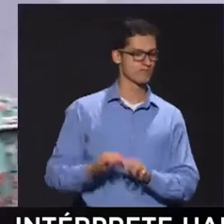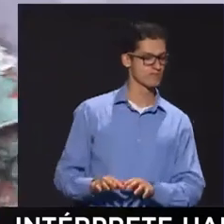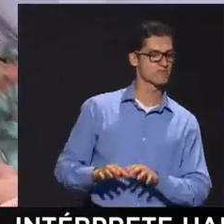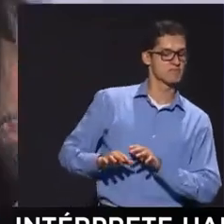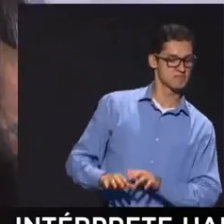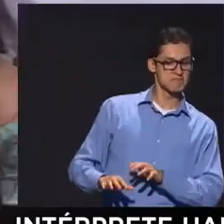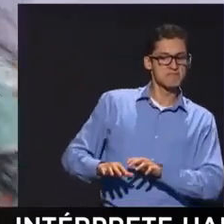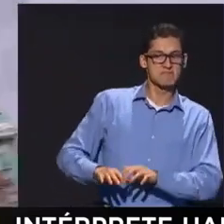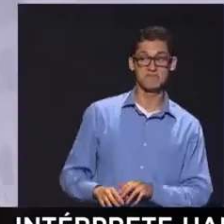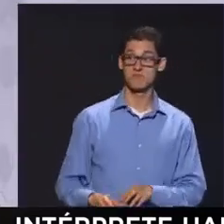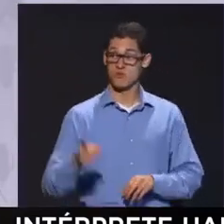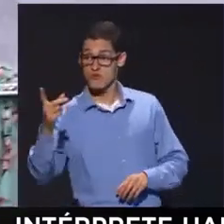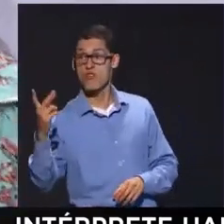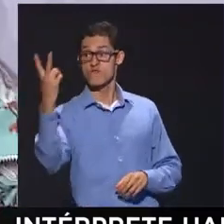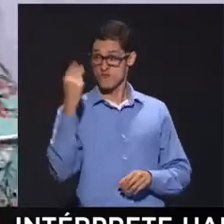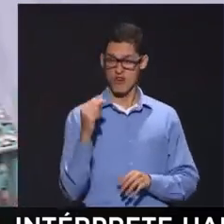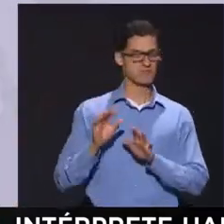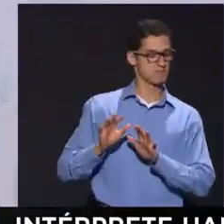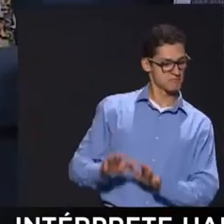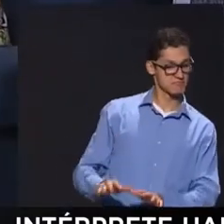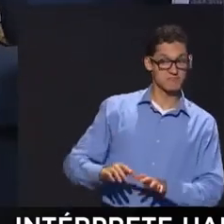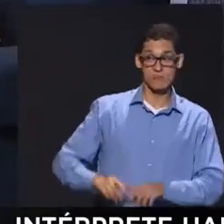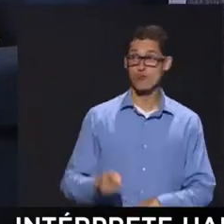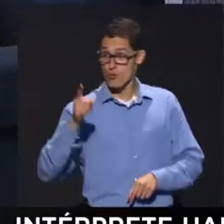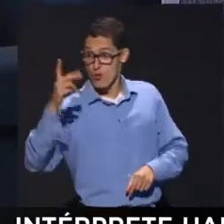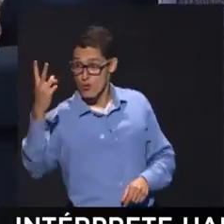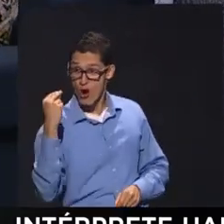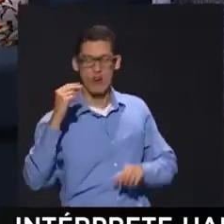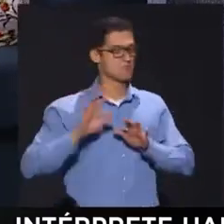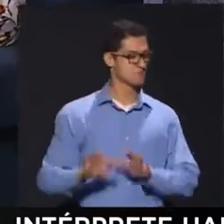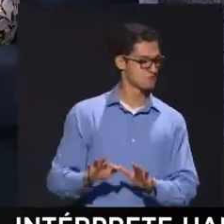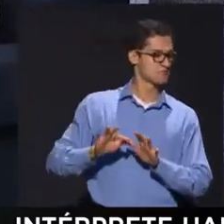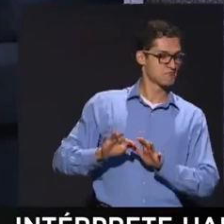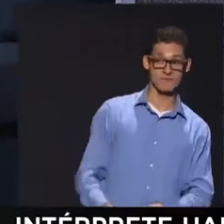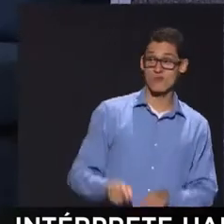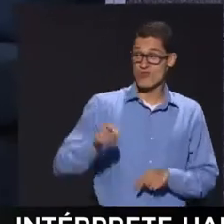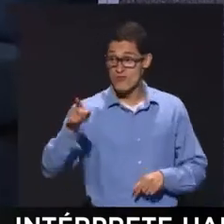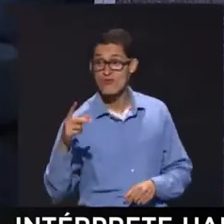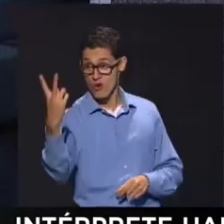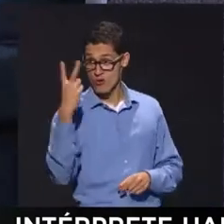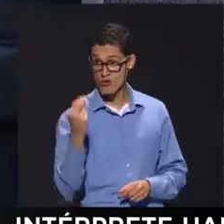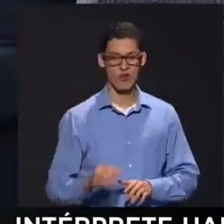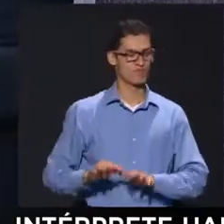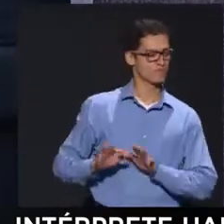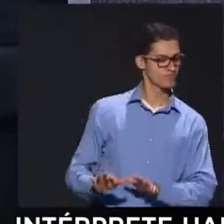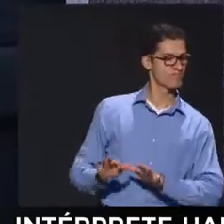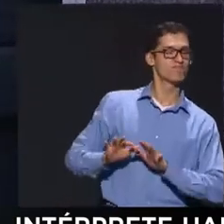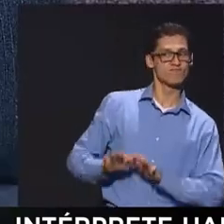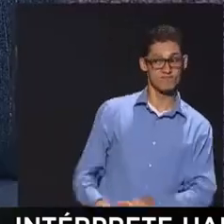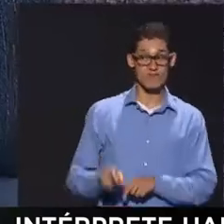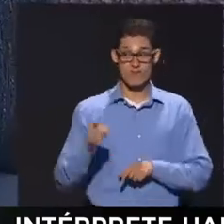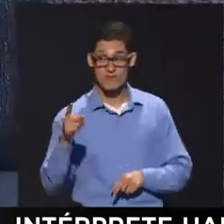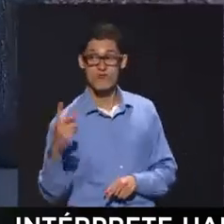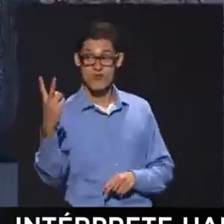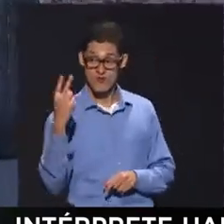no, ¿cómo? ¿Cómo? Y si dice que no, va a caer. Y si dice que no, va a caer. Y si dice que no, va a